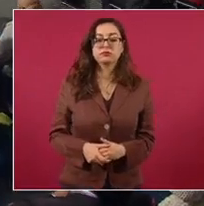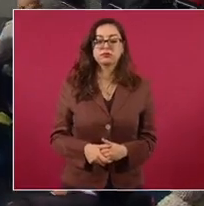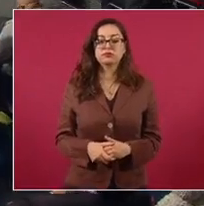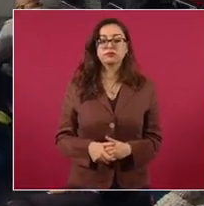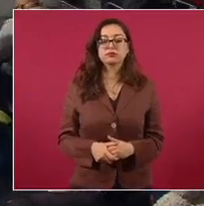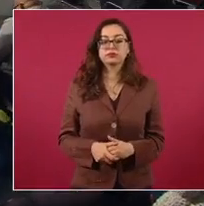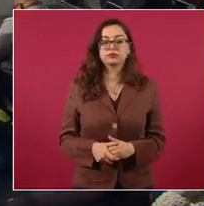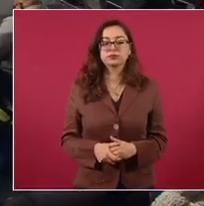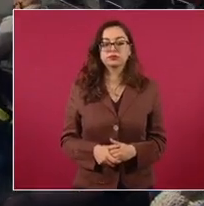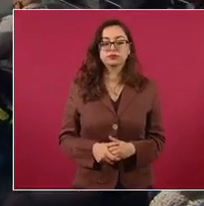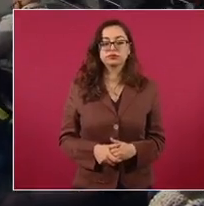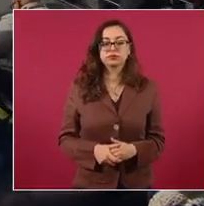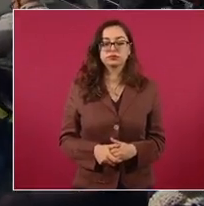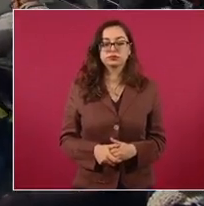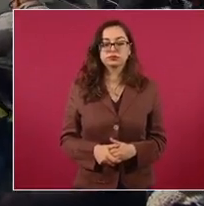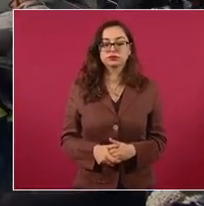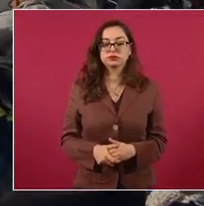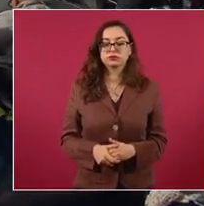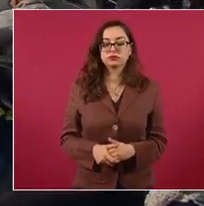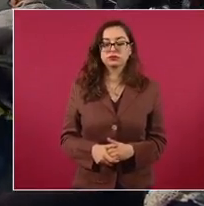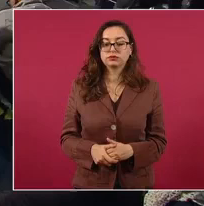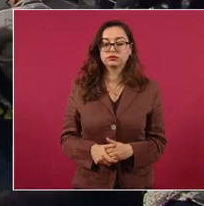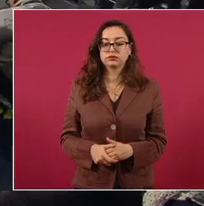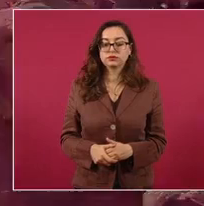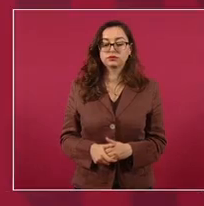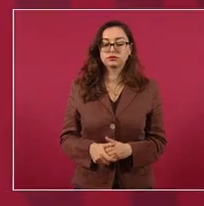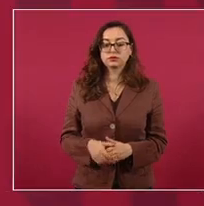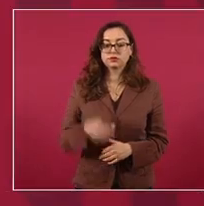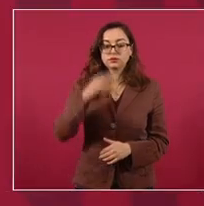no sabemos todavía